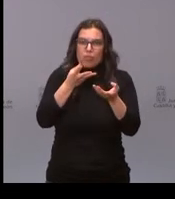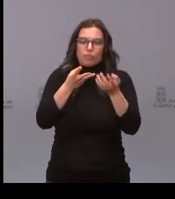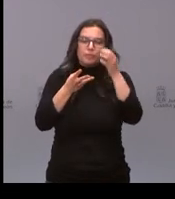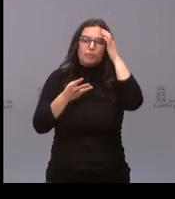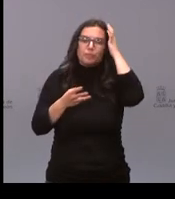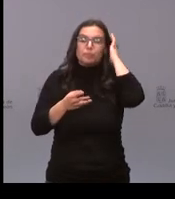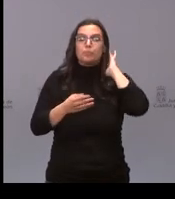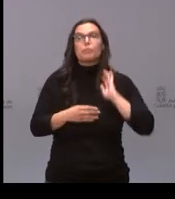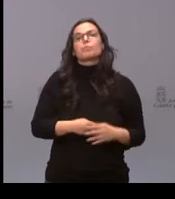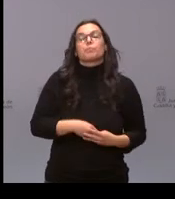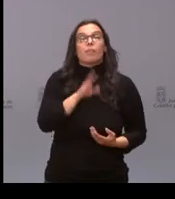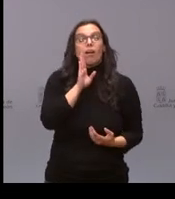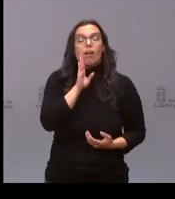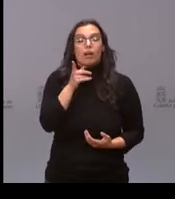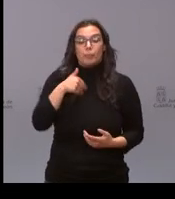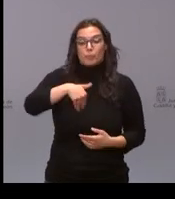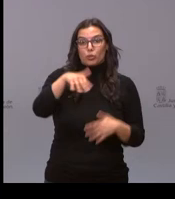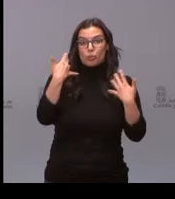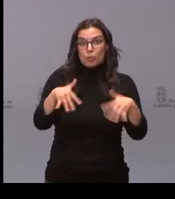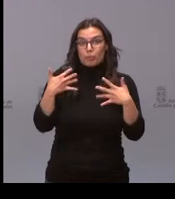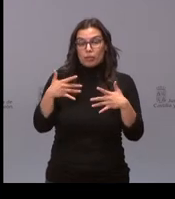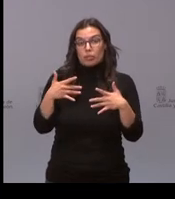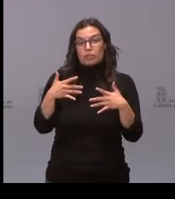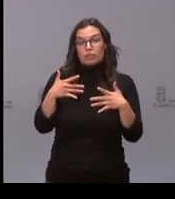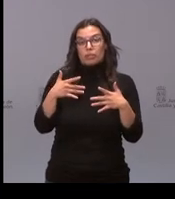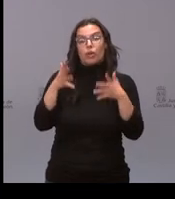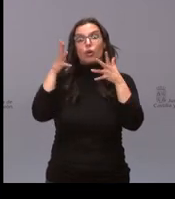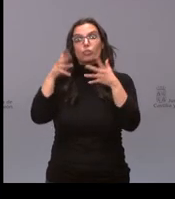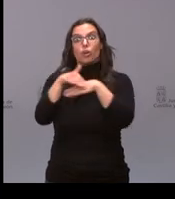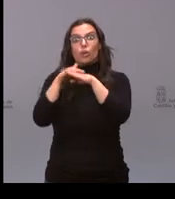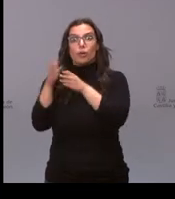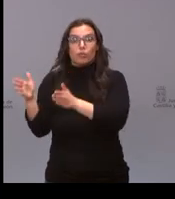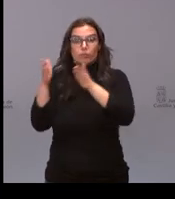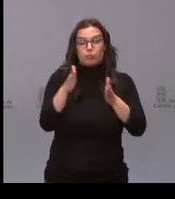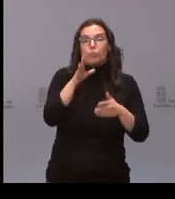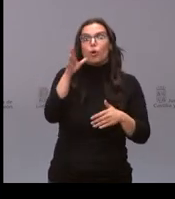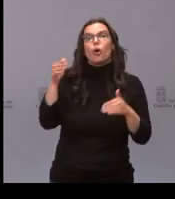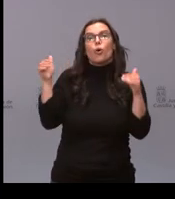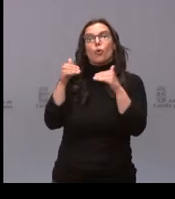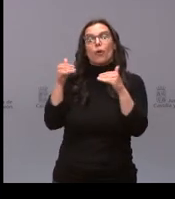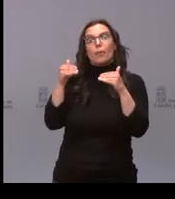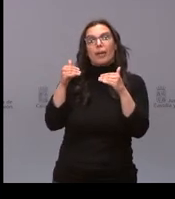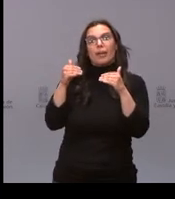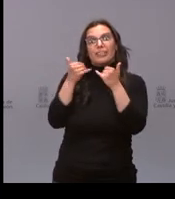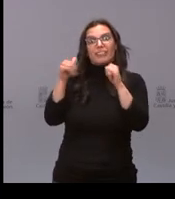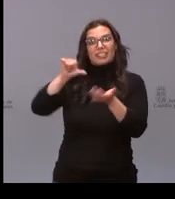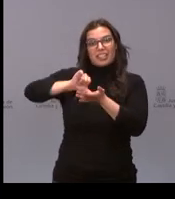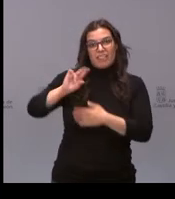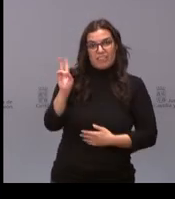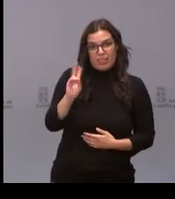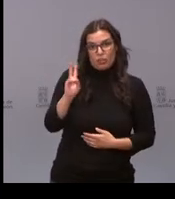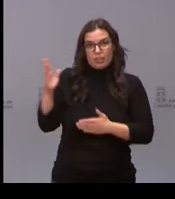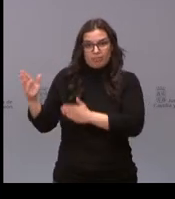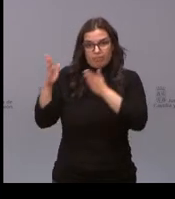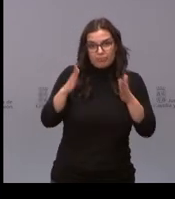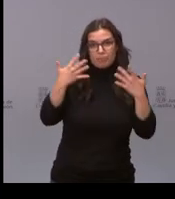como he dicho, el próximo miércoles anticipamos el Consejo de Gobierno, porque el jueves es fiesta en la ciudad de Valladolid, lo anticipamos